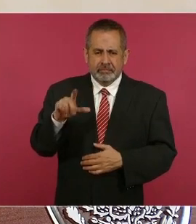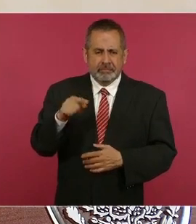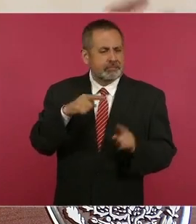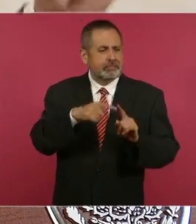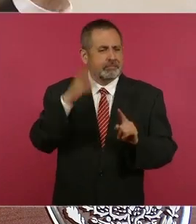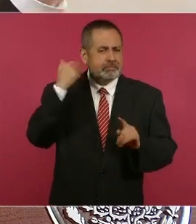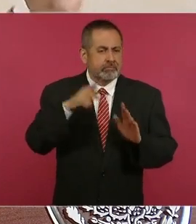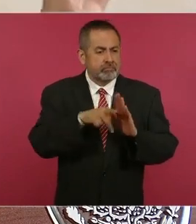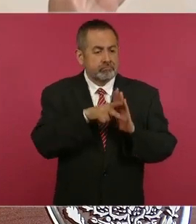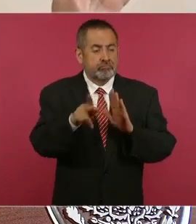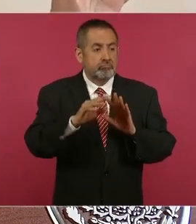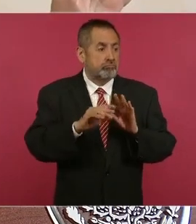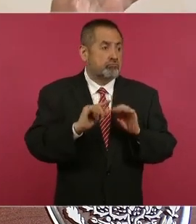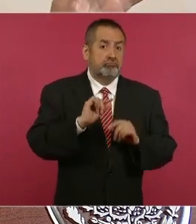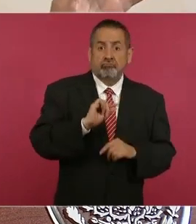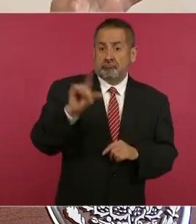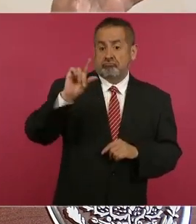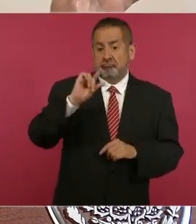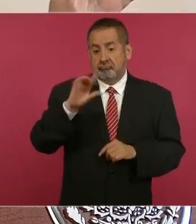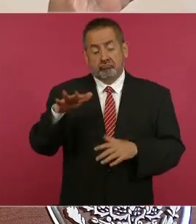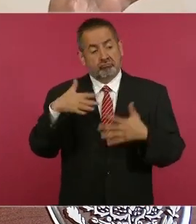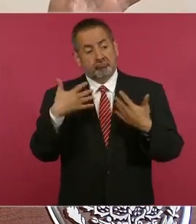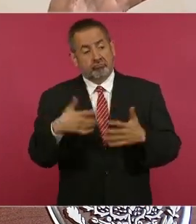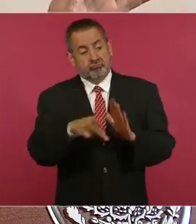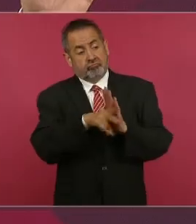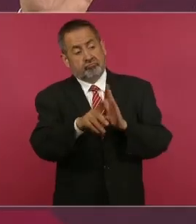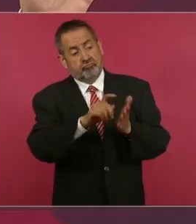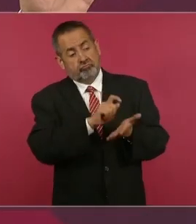Un periodista famoso, ¿no?